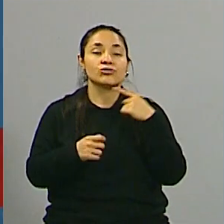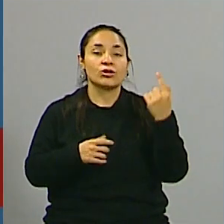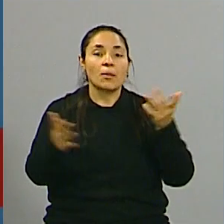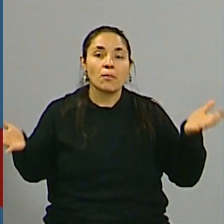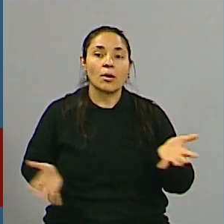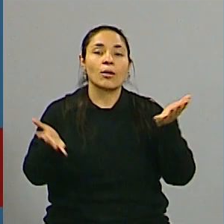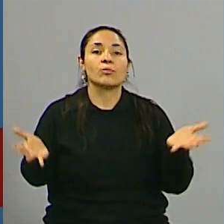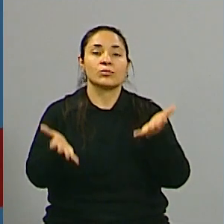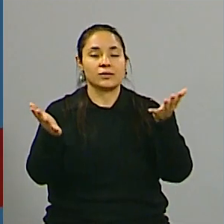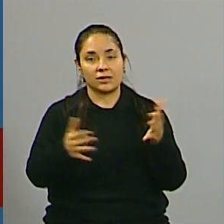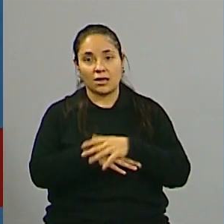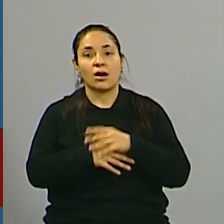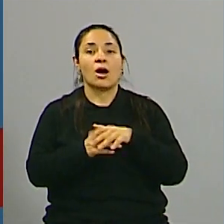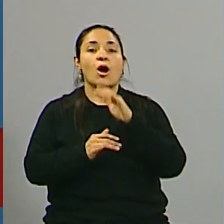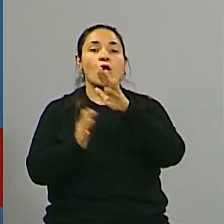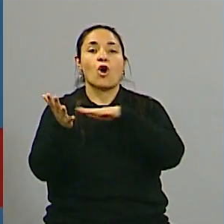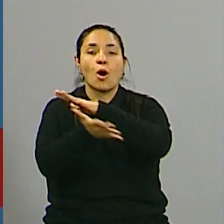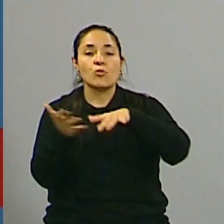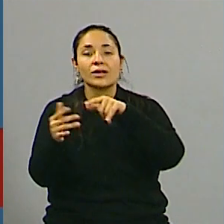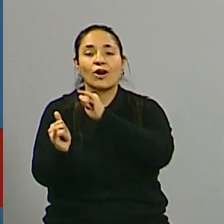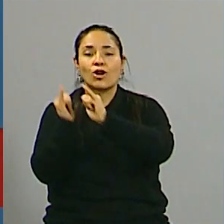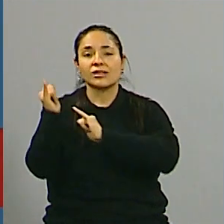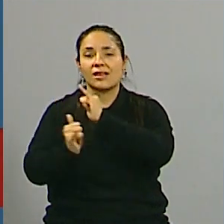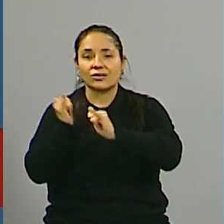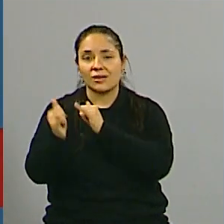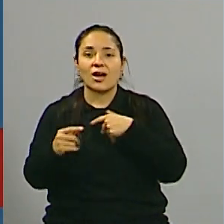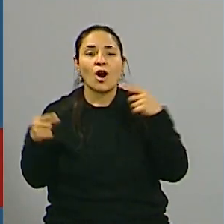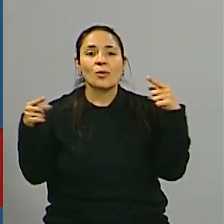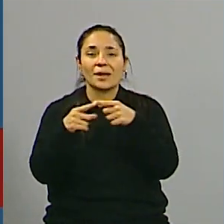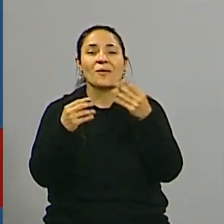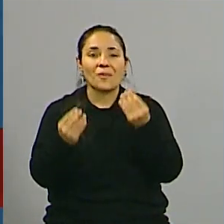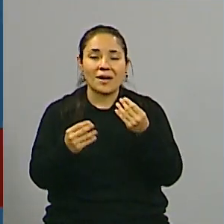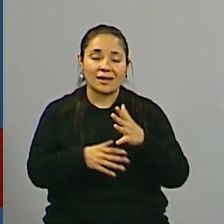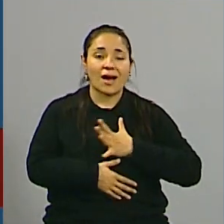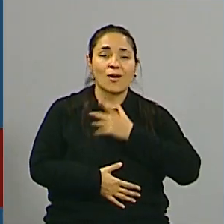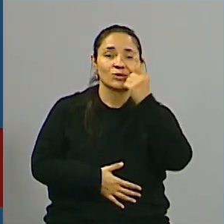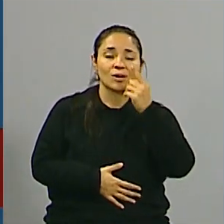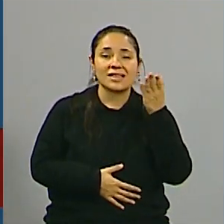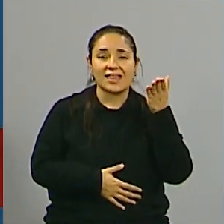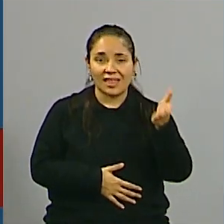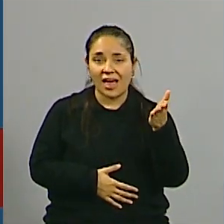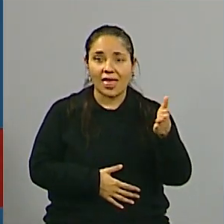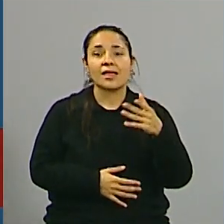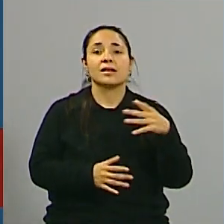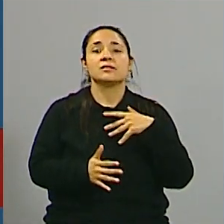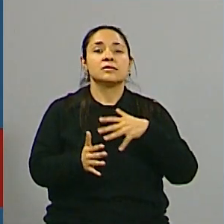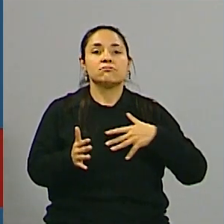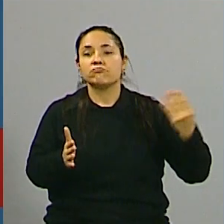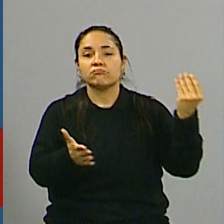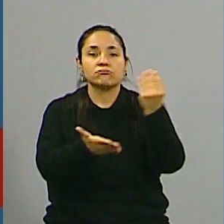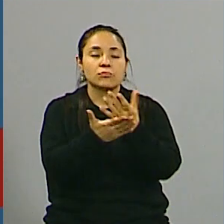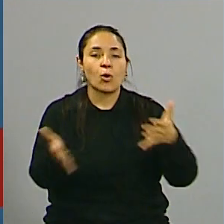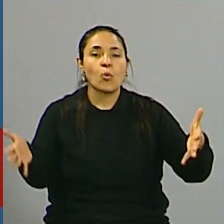hace mucho tiempo, comentándole a la comunidad que justamente la intención era que las autoridades de aplicación puedan llegar al territorio, ¿no?